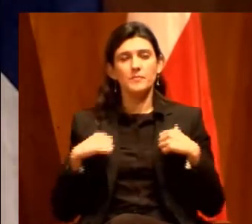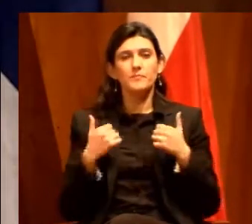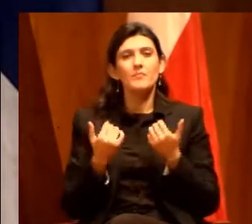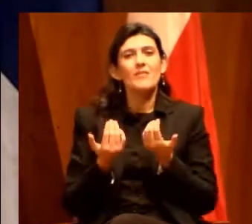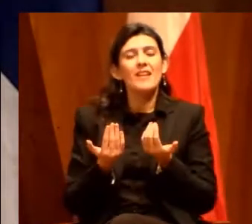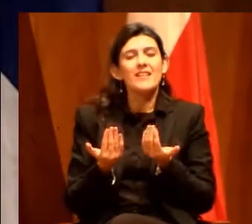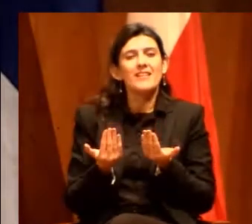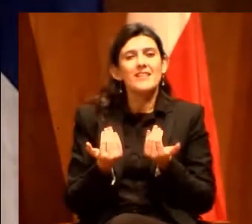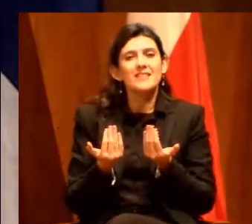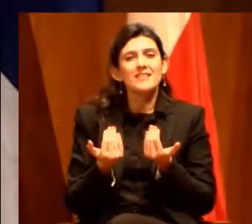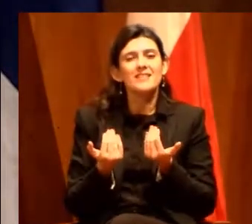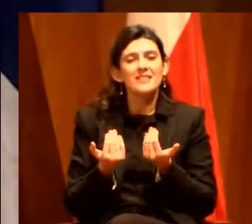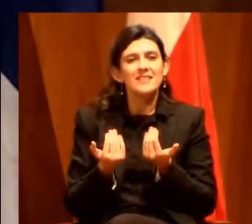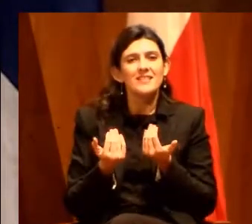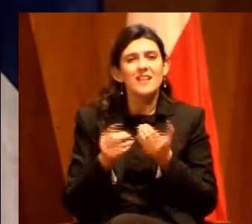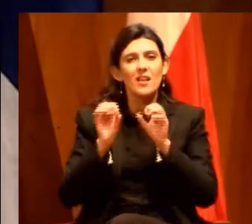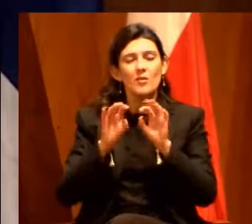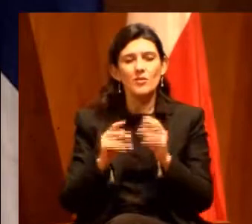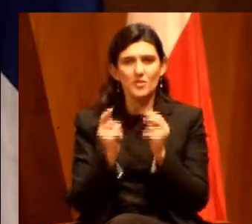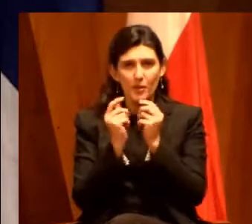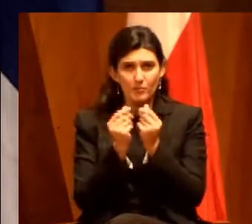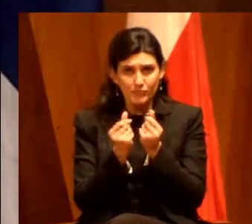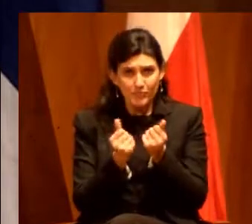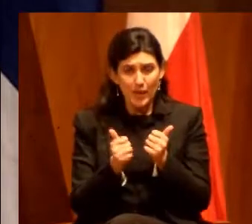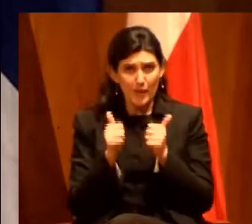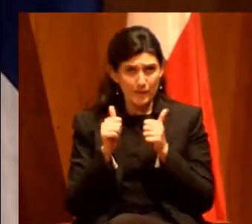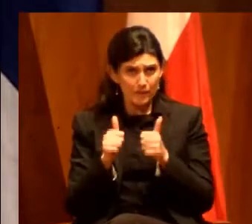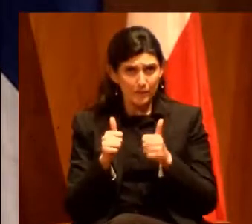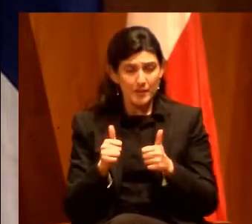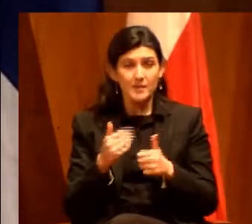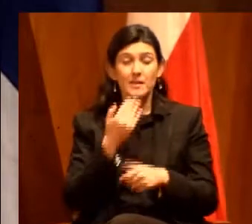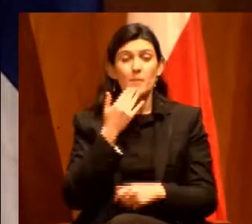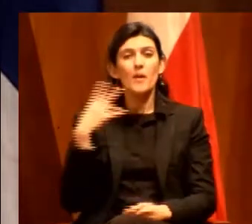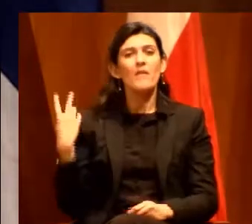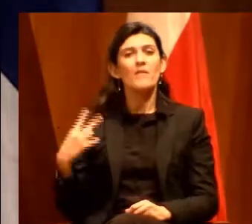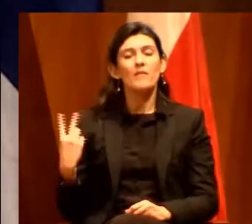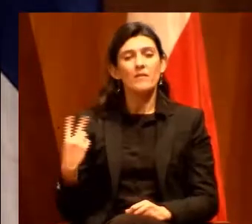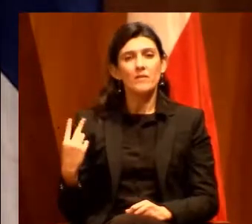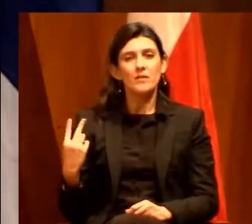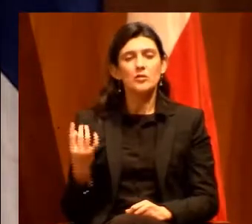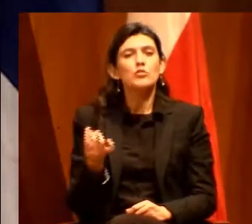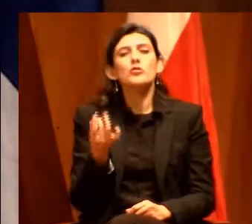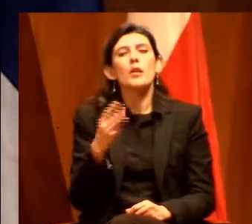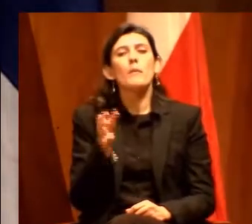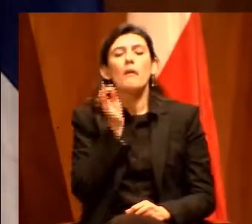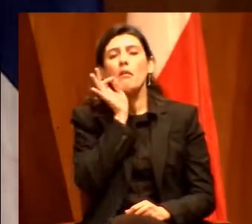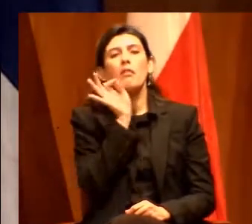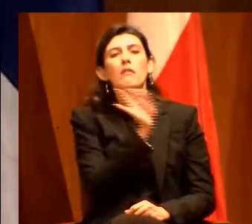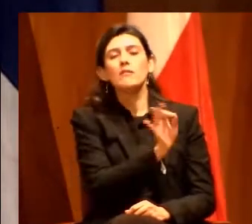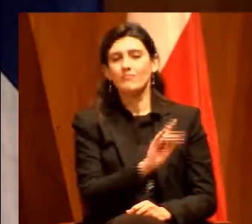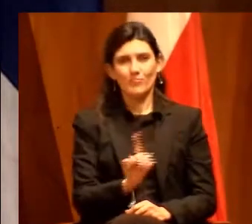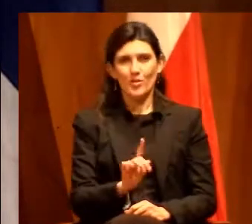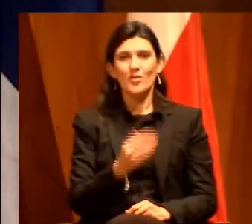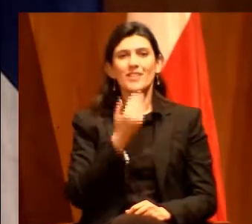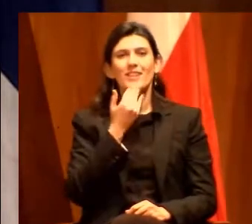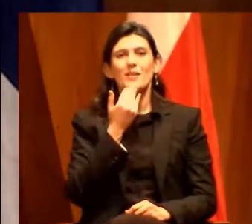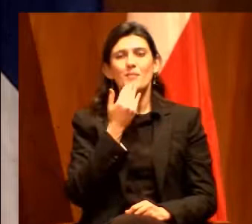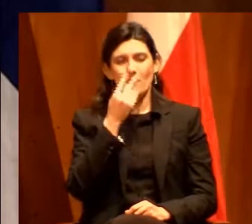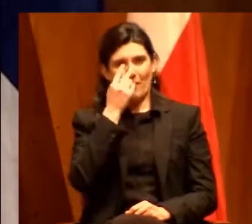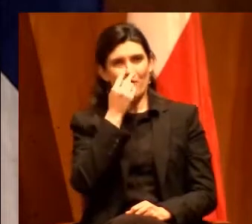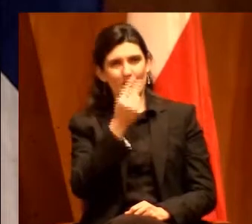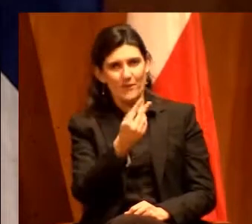de calidad en la enseñanza y a la vez de valores, no solo enunciados, sino que también